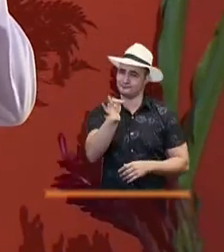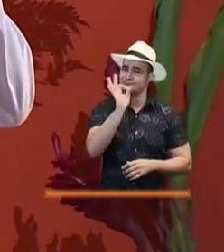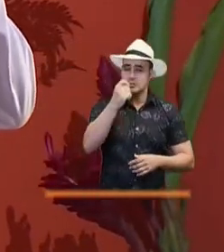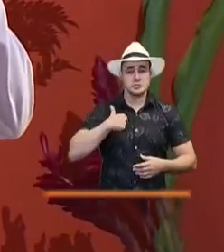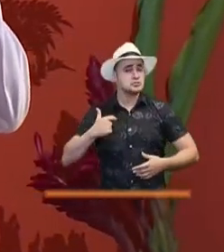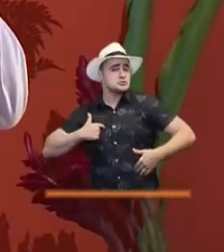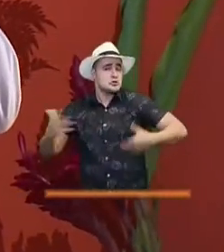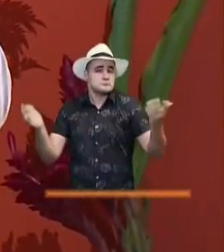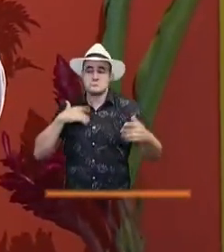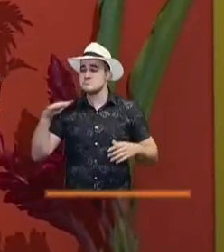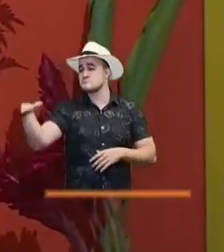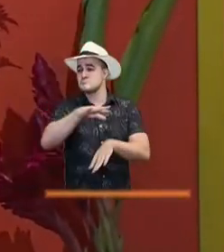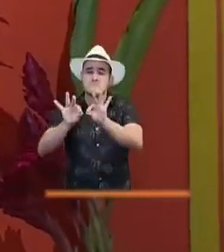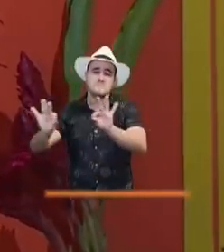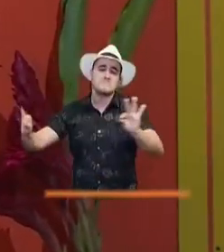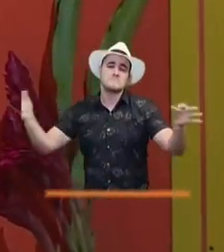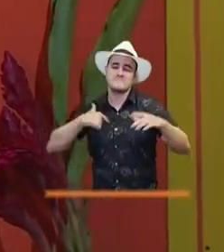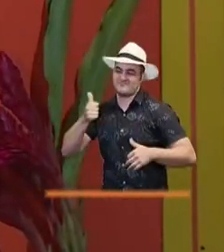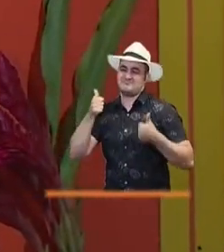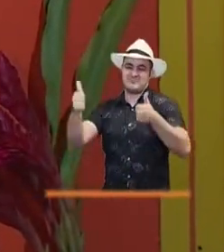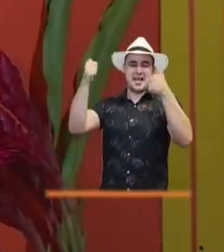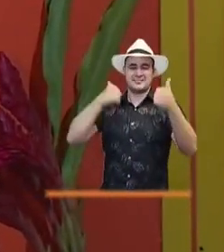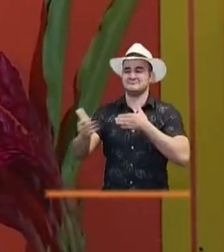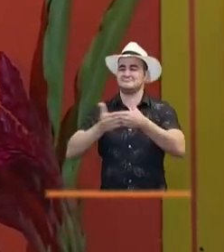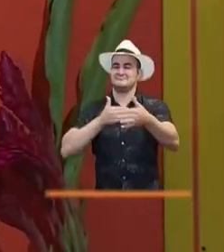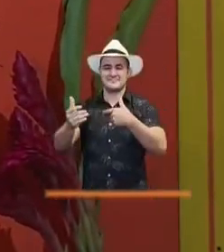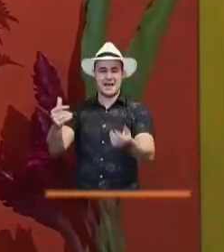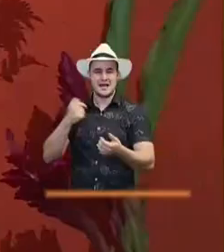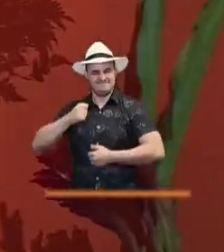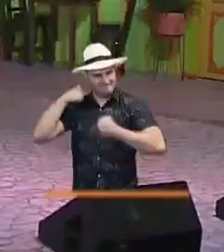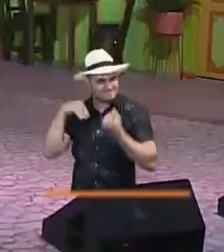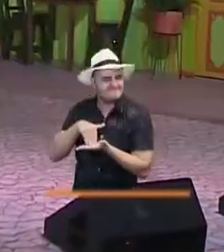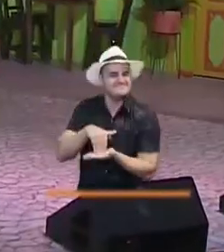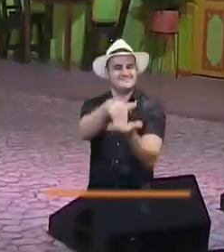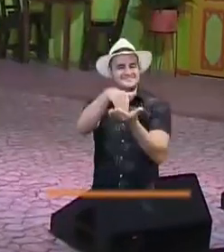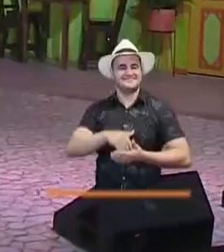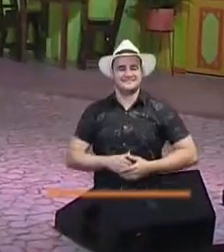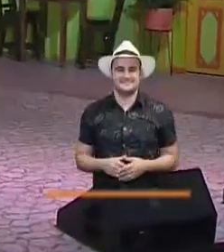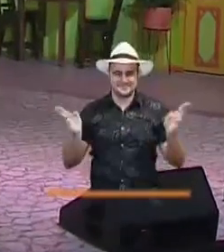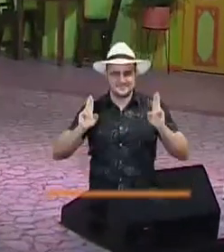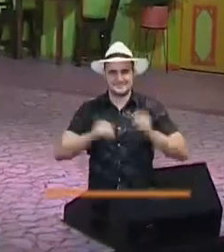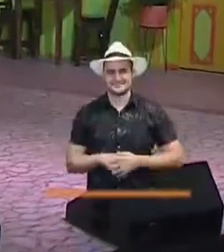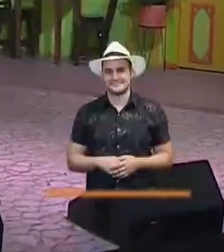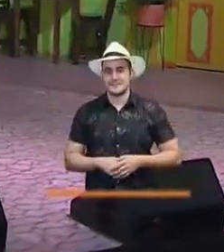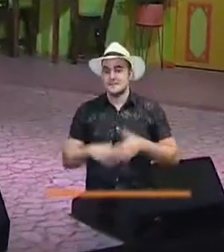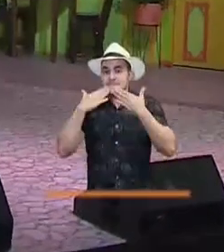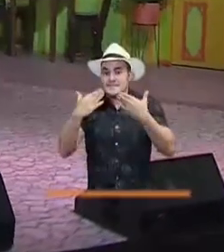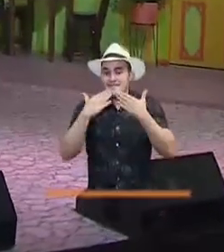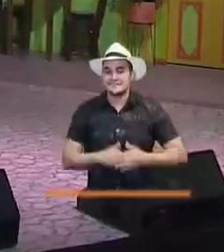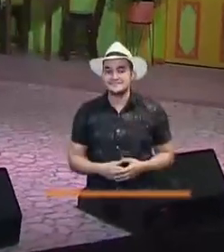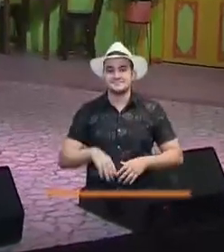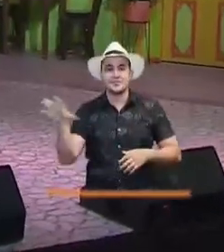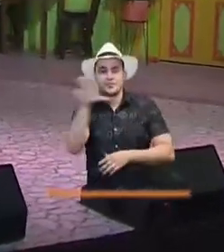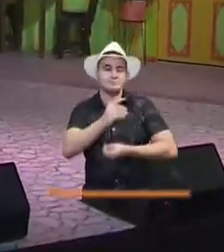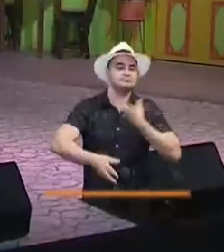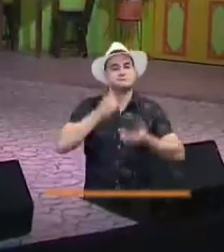estoy acostumbrado a ir contra la corriente. Gracias. Bueno, trovadores,